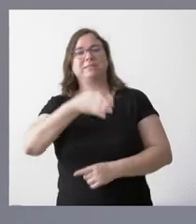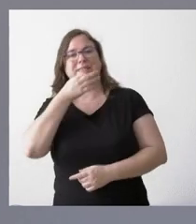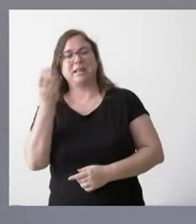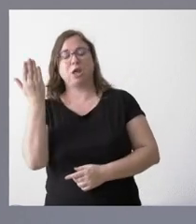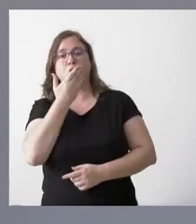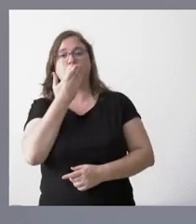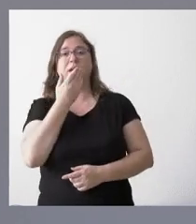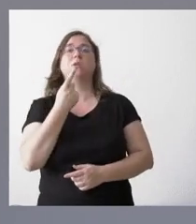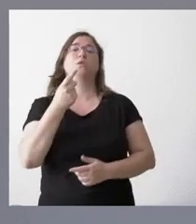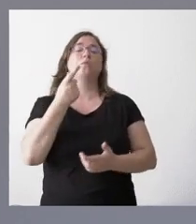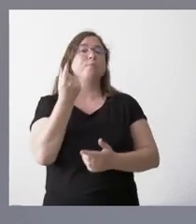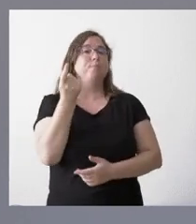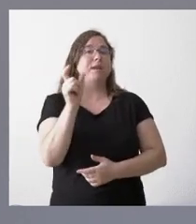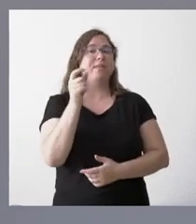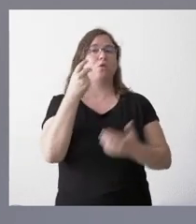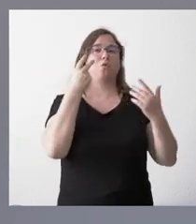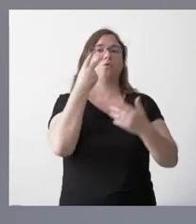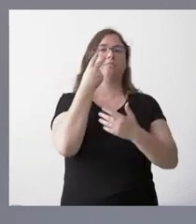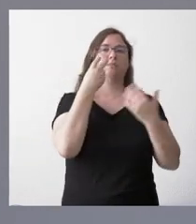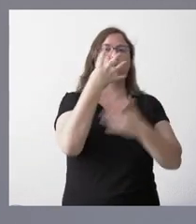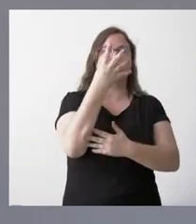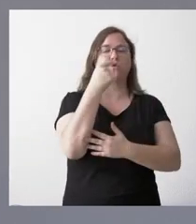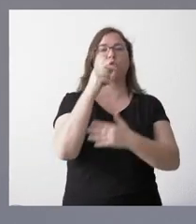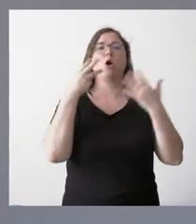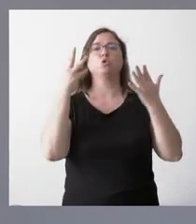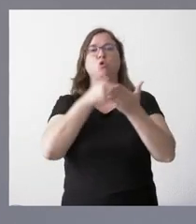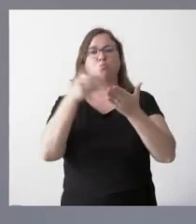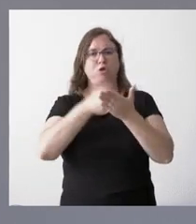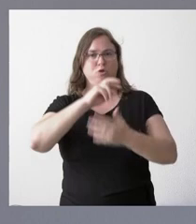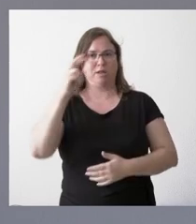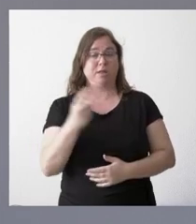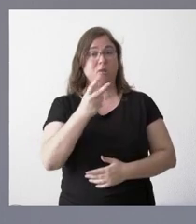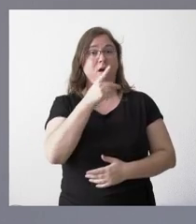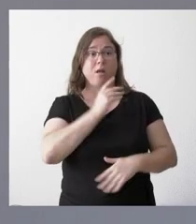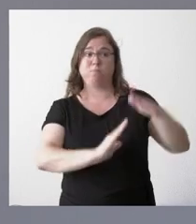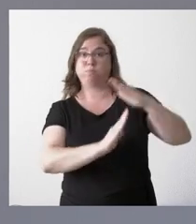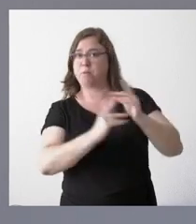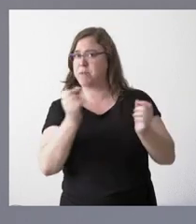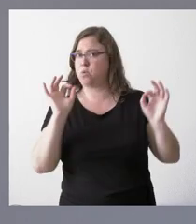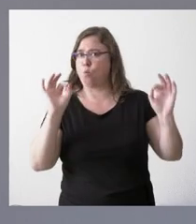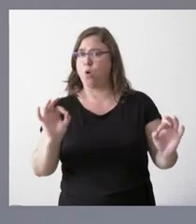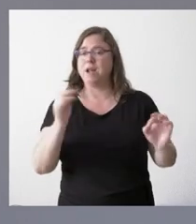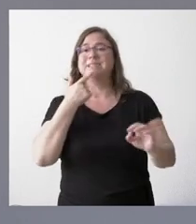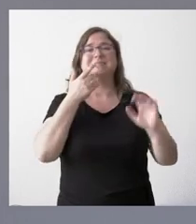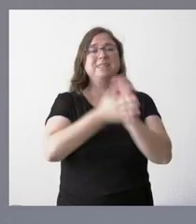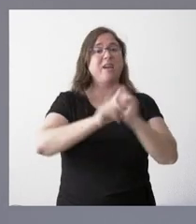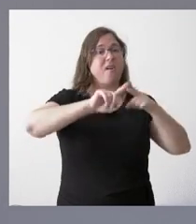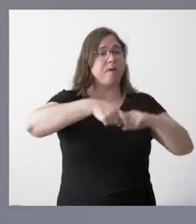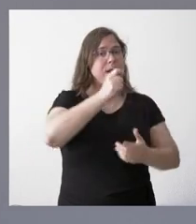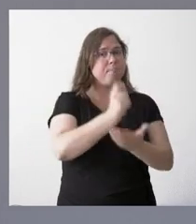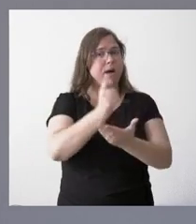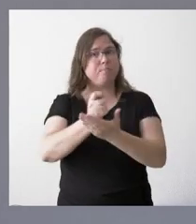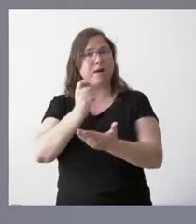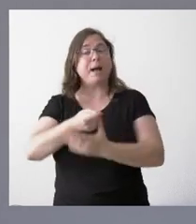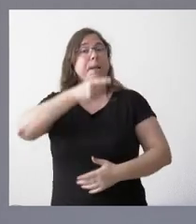4,8 millones de euros y, en este caso, la congelación de la que estamos hablando supone que el coste mensual para las familias que van a